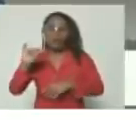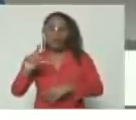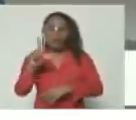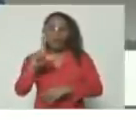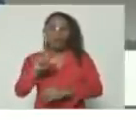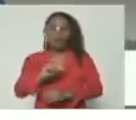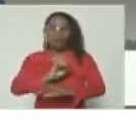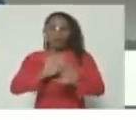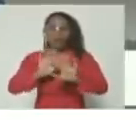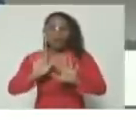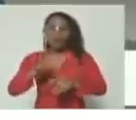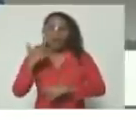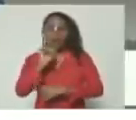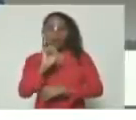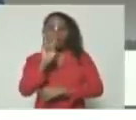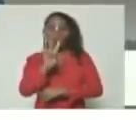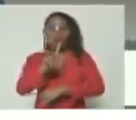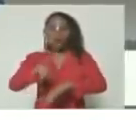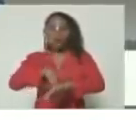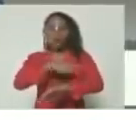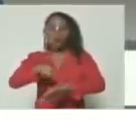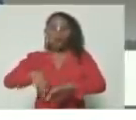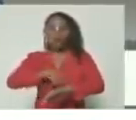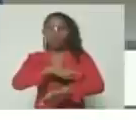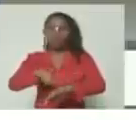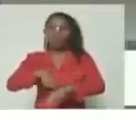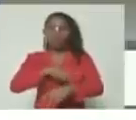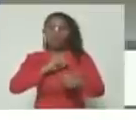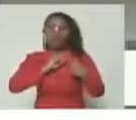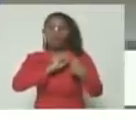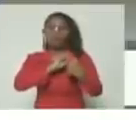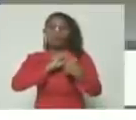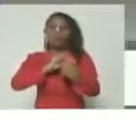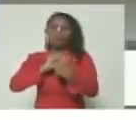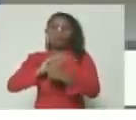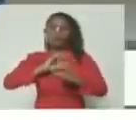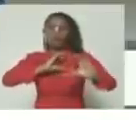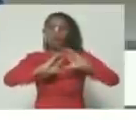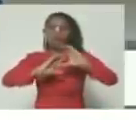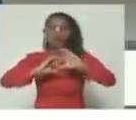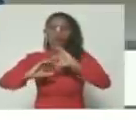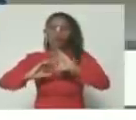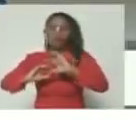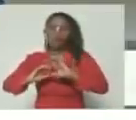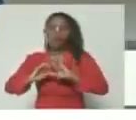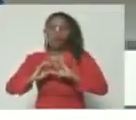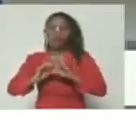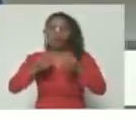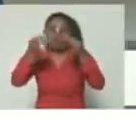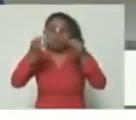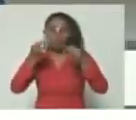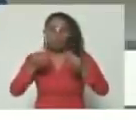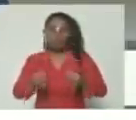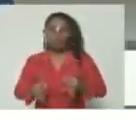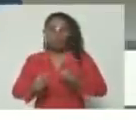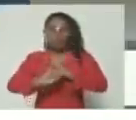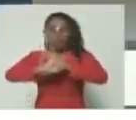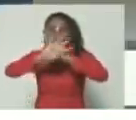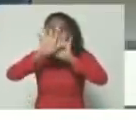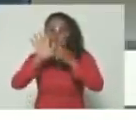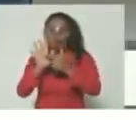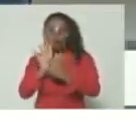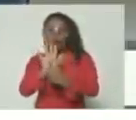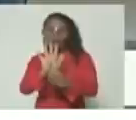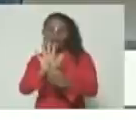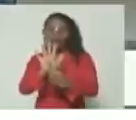Ya tenemos más de 2 horas en esta conversación que ha sido transmitida íntegra al país.